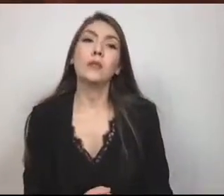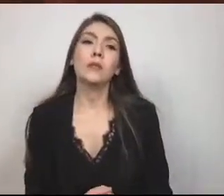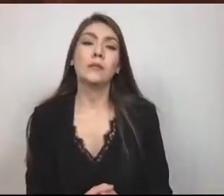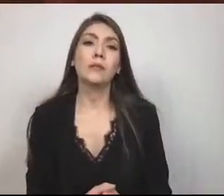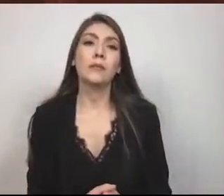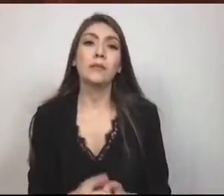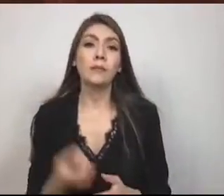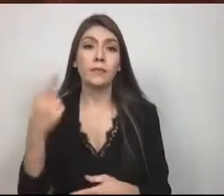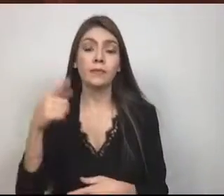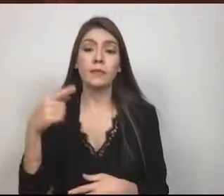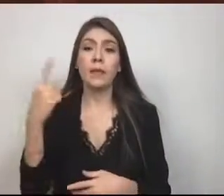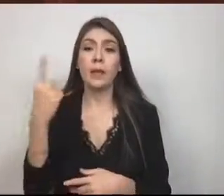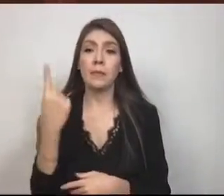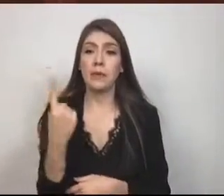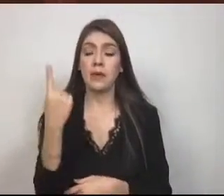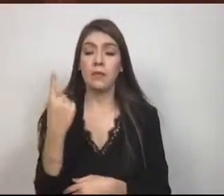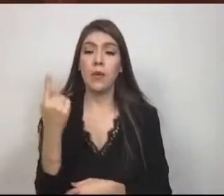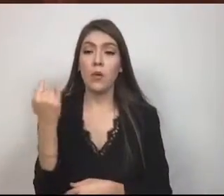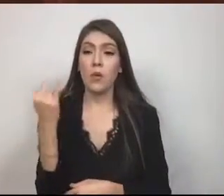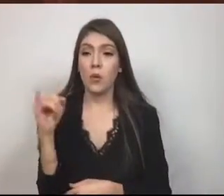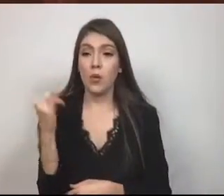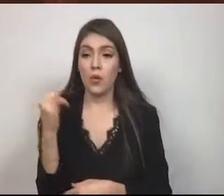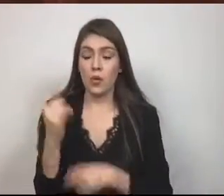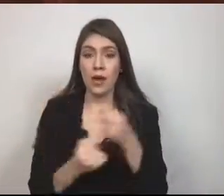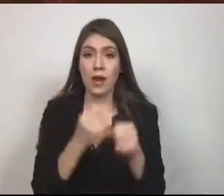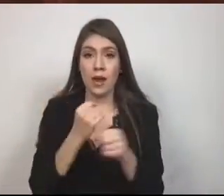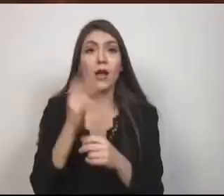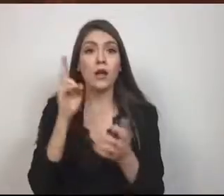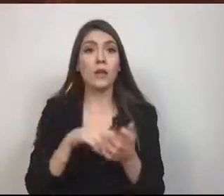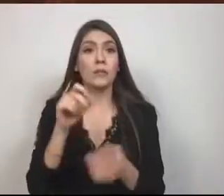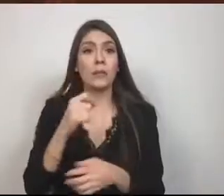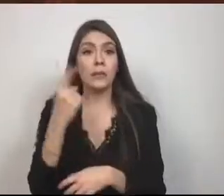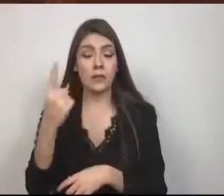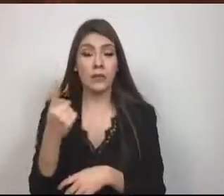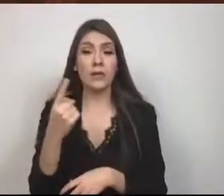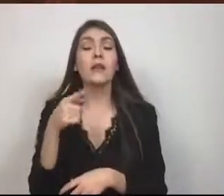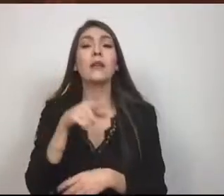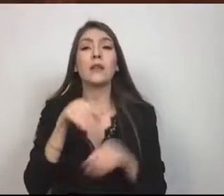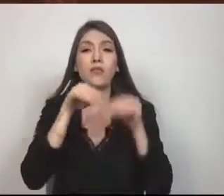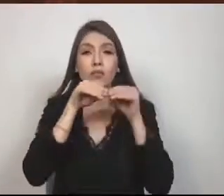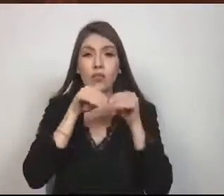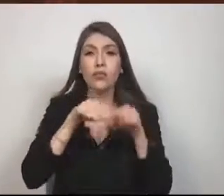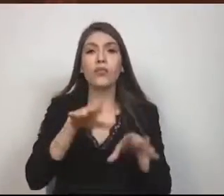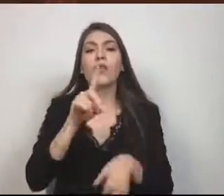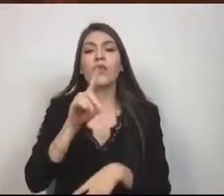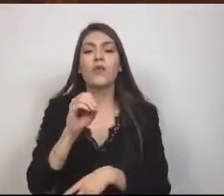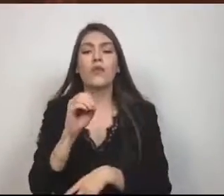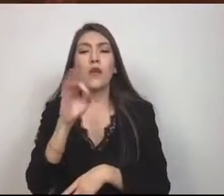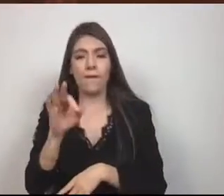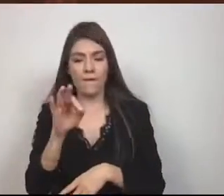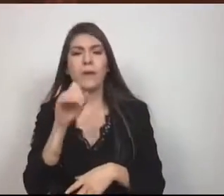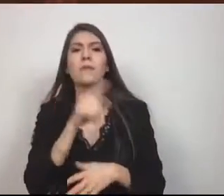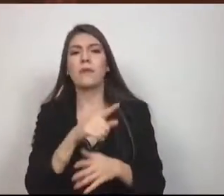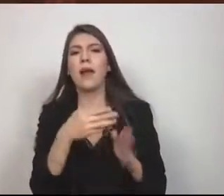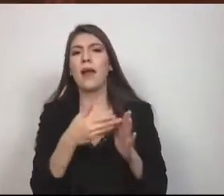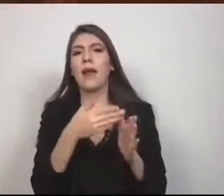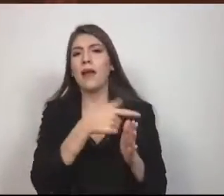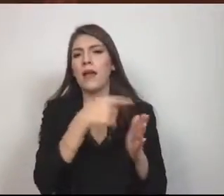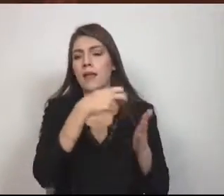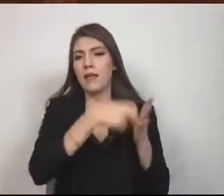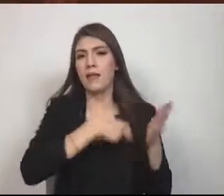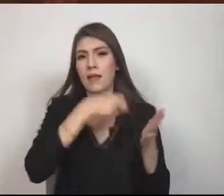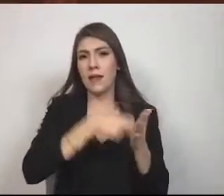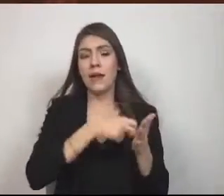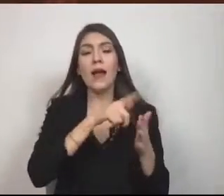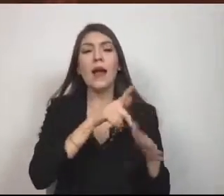año fue publicado en el Diario Oficial de la Federación el decreto por el que se adicionaron diversas disposiciones a